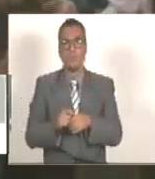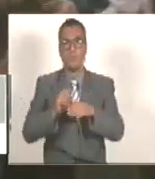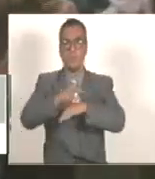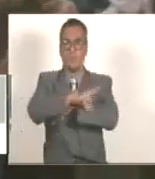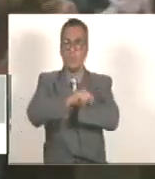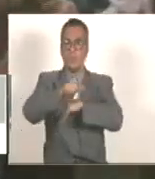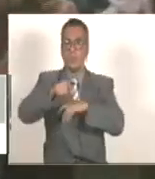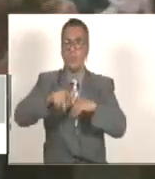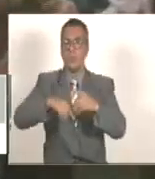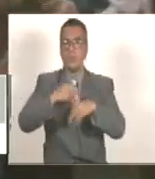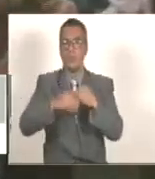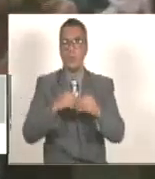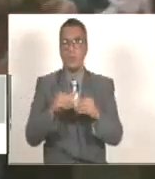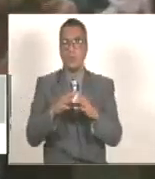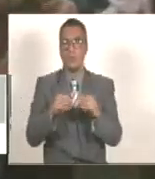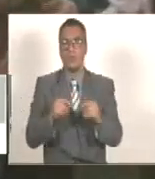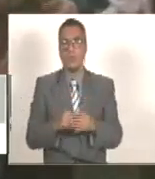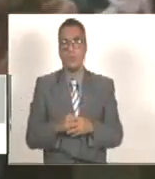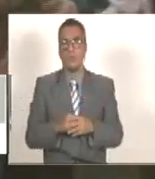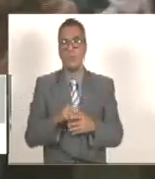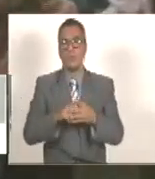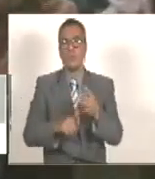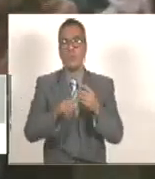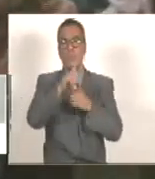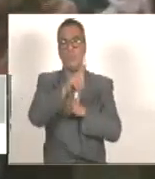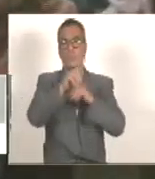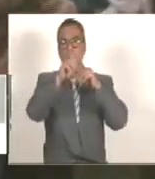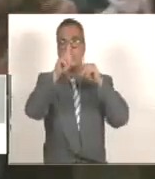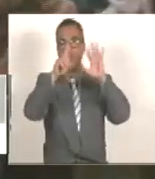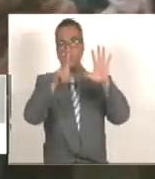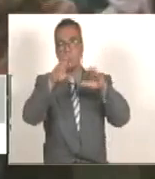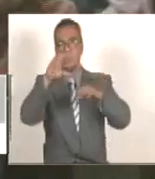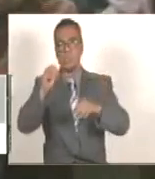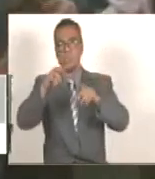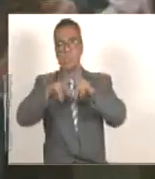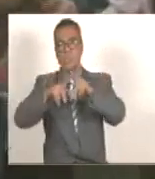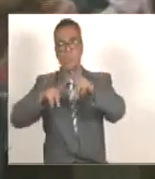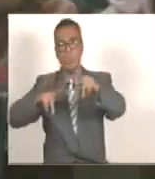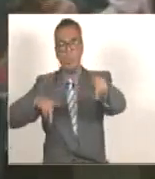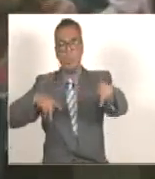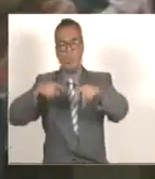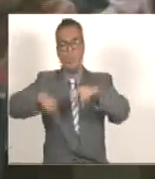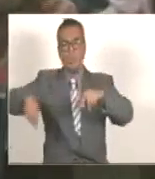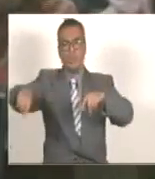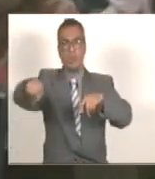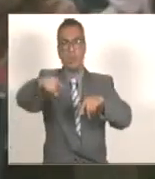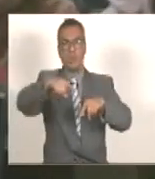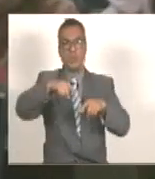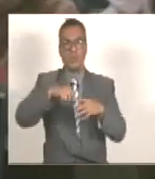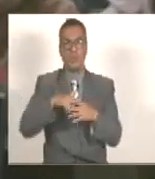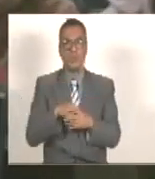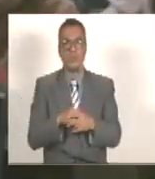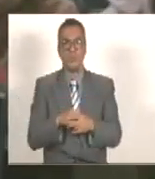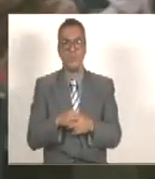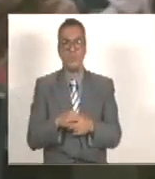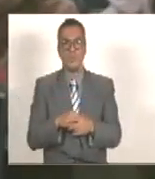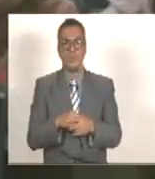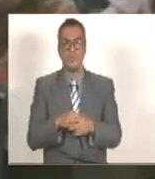arrebató prácticamente 160 mil kilómetros cuadrados, es decir,